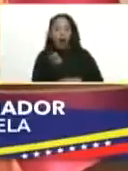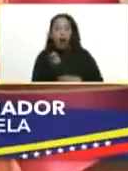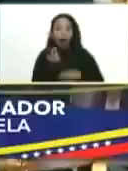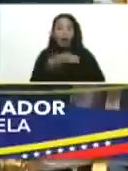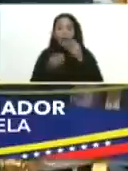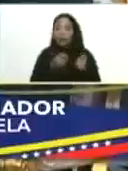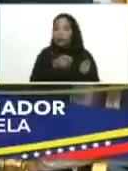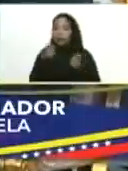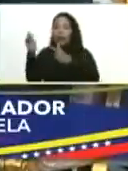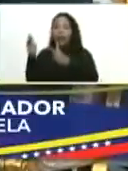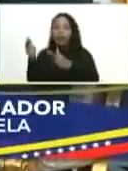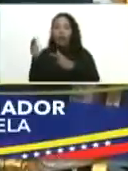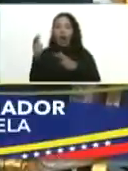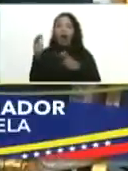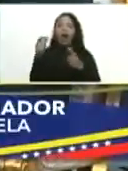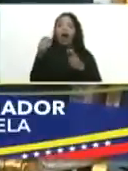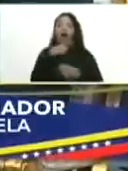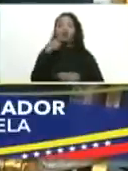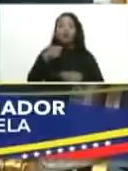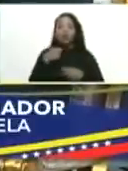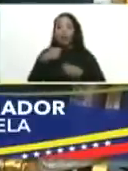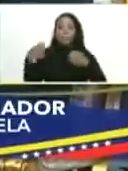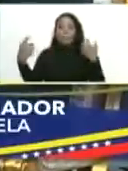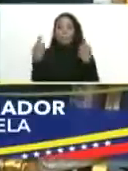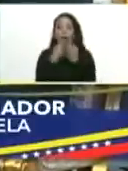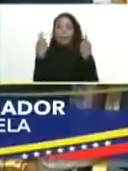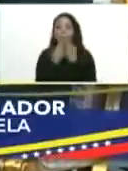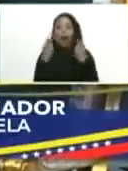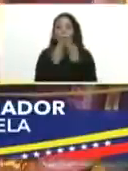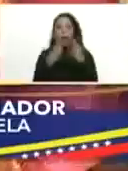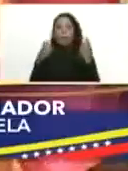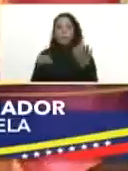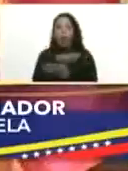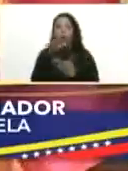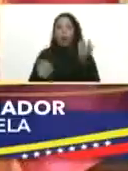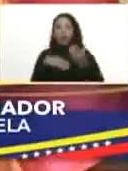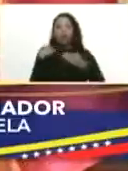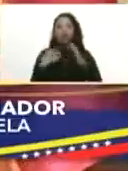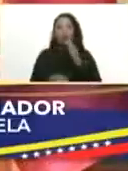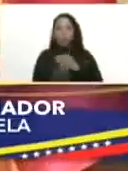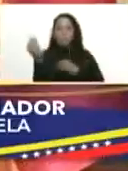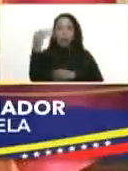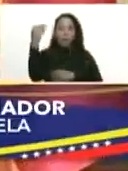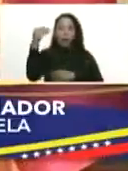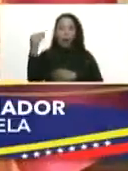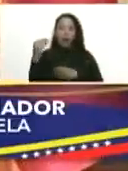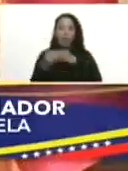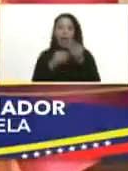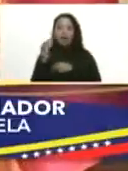ruso, y de escalar esta guerra y llevarla a nivel nuclear.